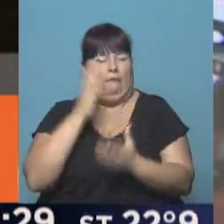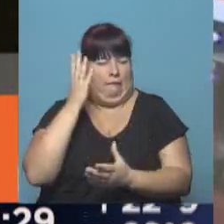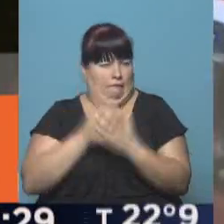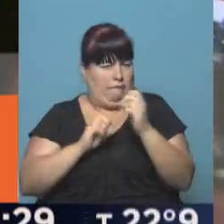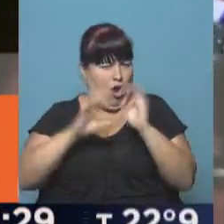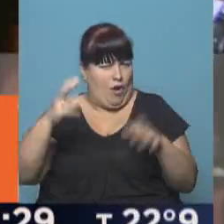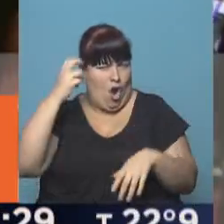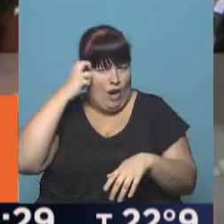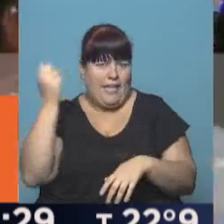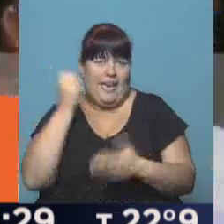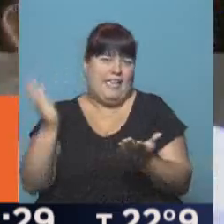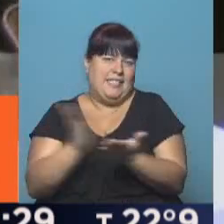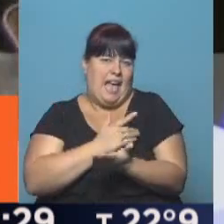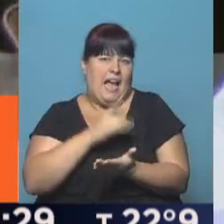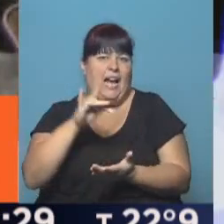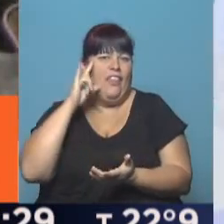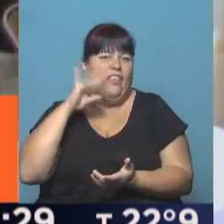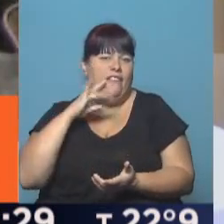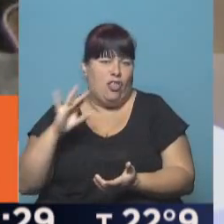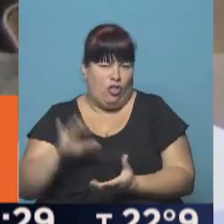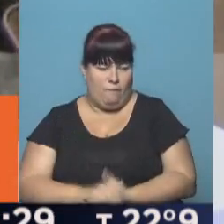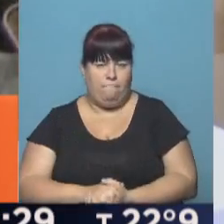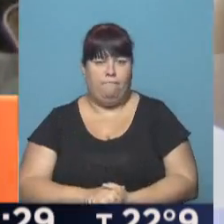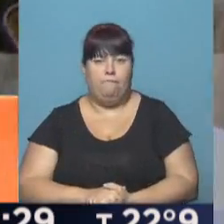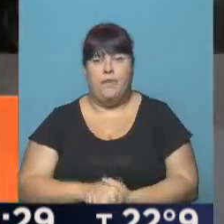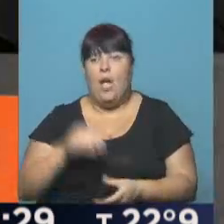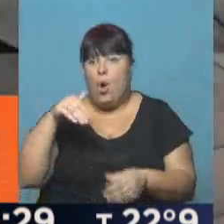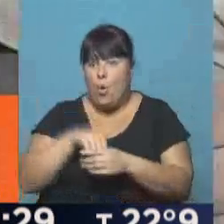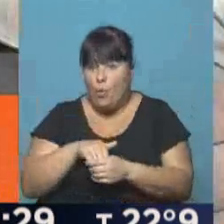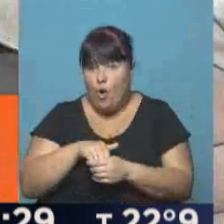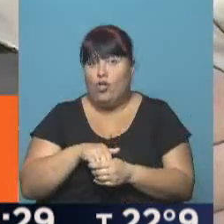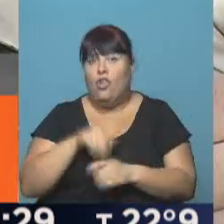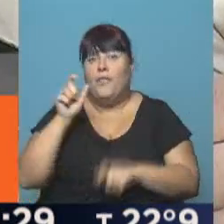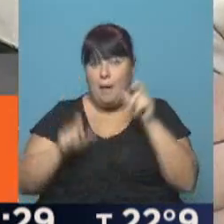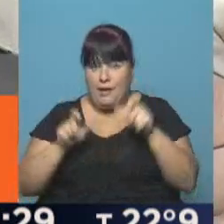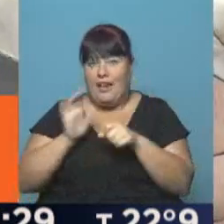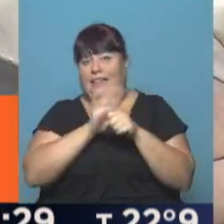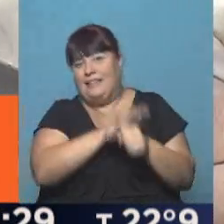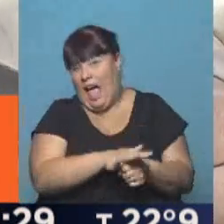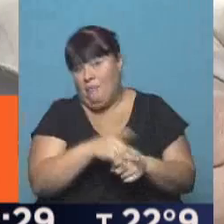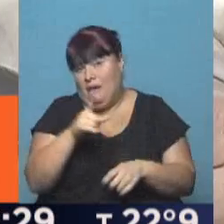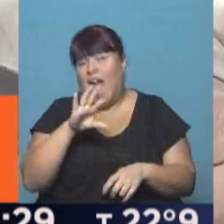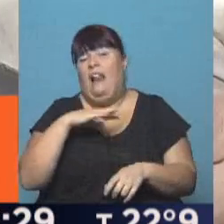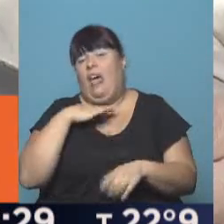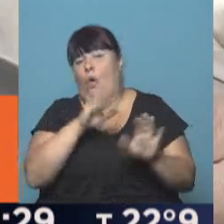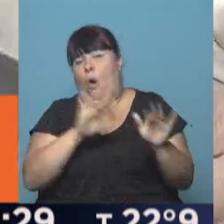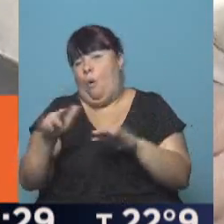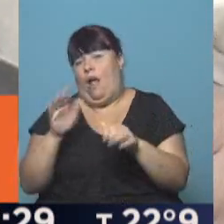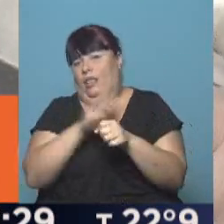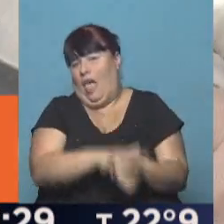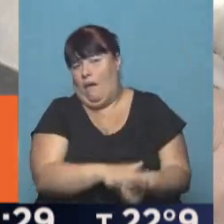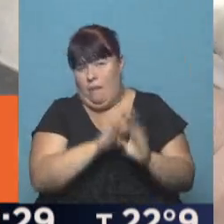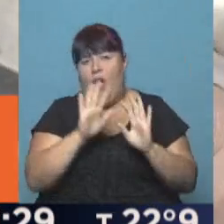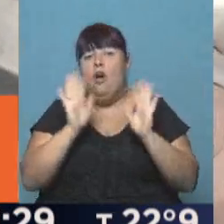en el congreso de restituir a julio de vido están los votos de gente que encubre que es delincuente que cobra delincuentes